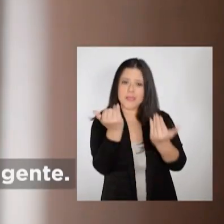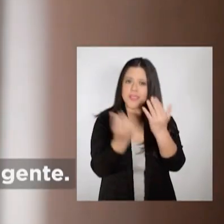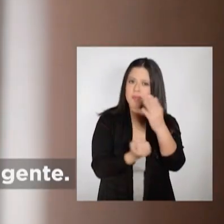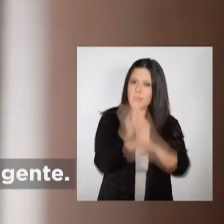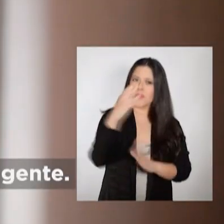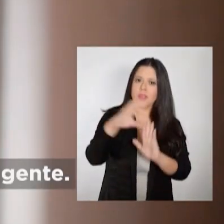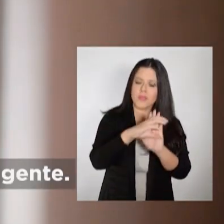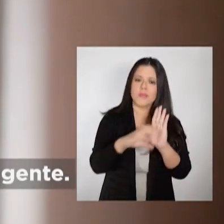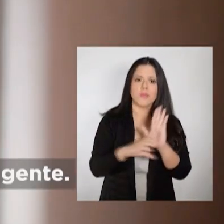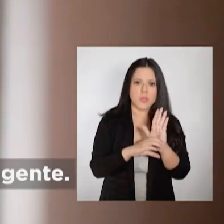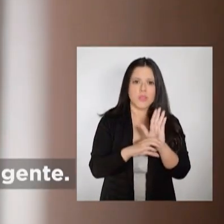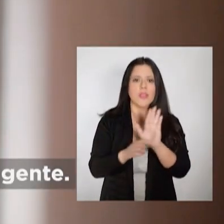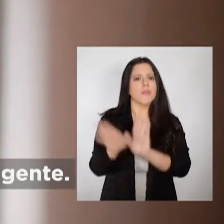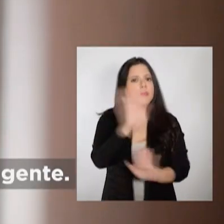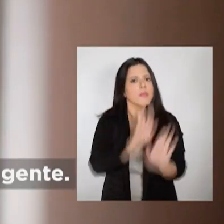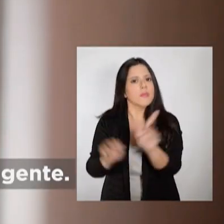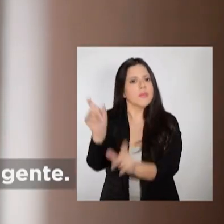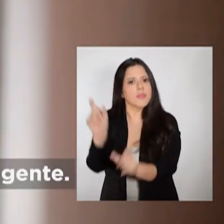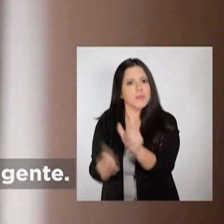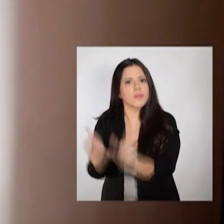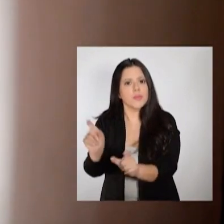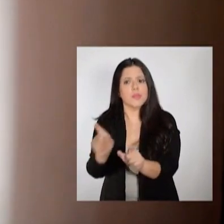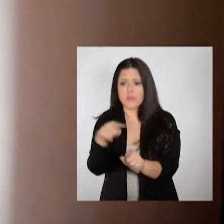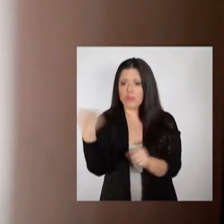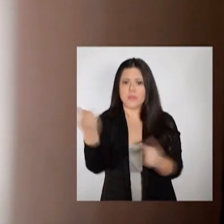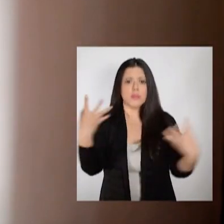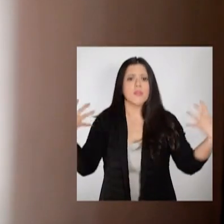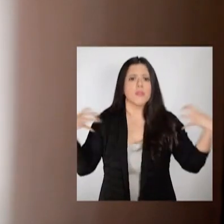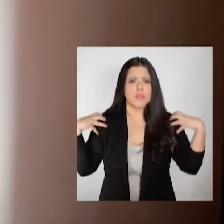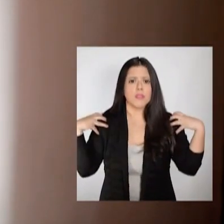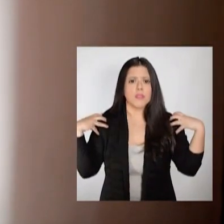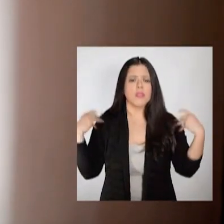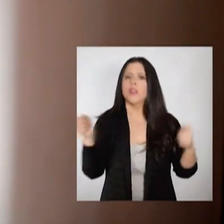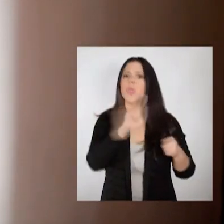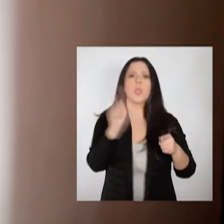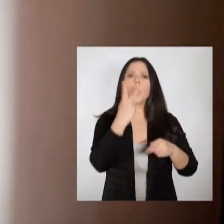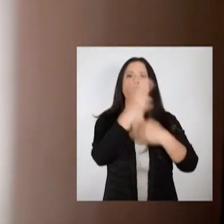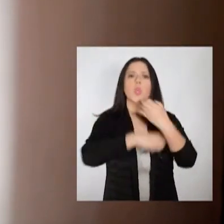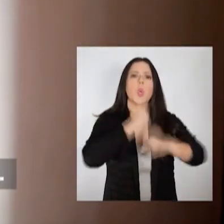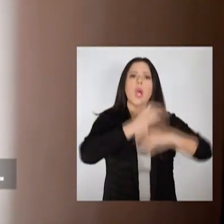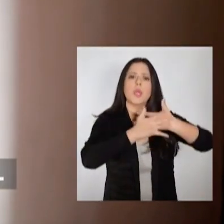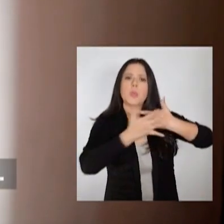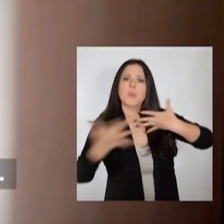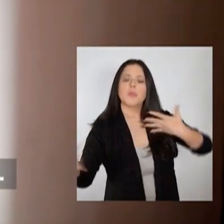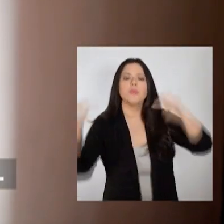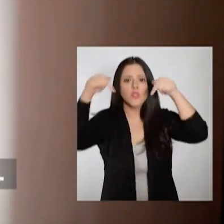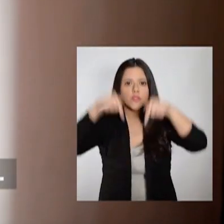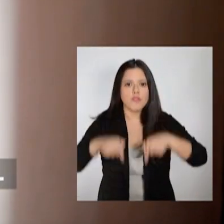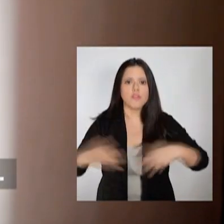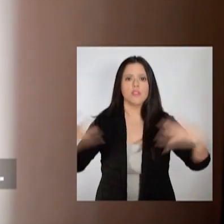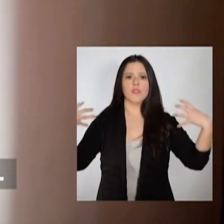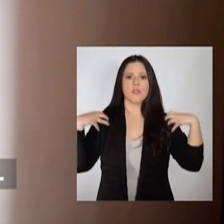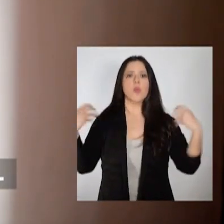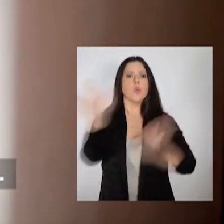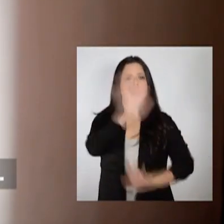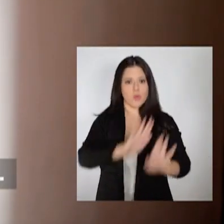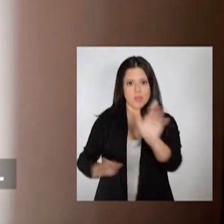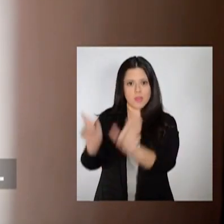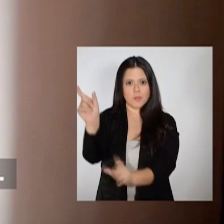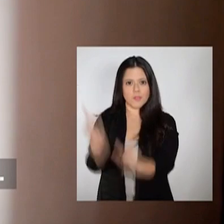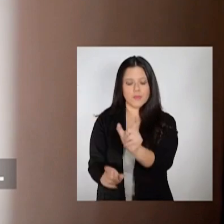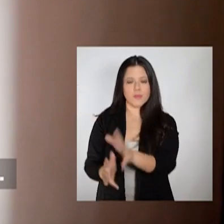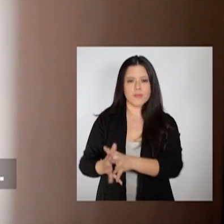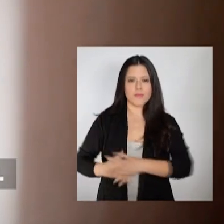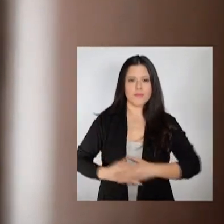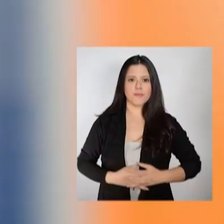que necesitas una nueva constitución para cuidar a la gente. Hagámonos cargo, no en 2 años, hagámonos cargo hoy.